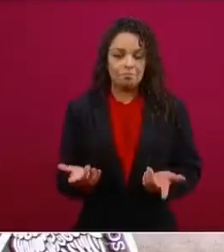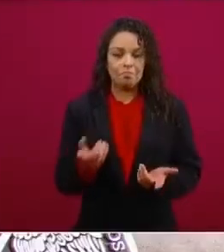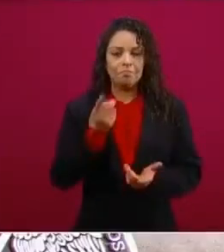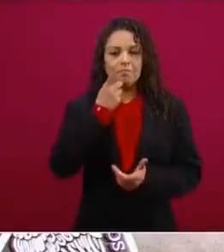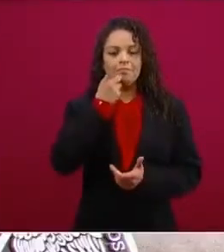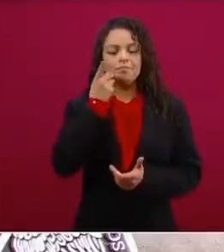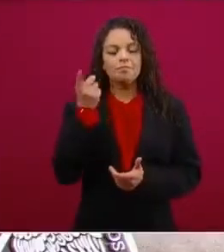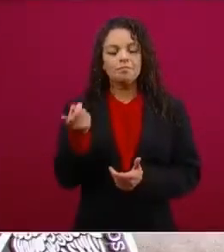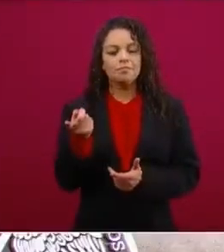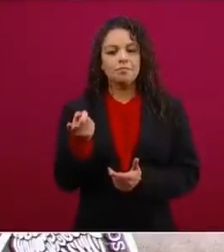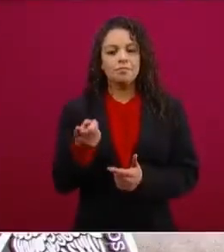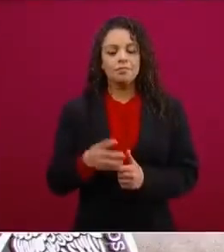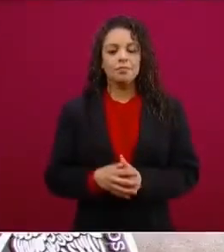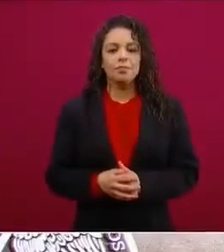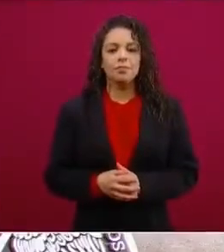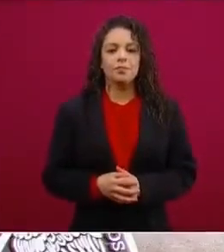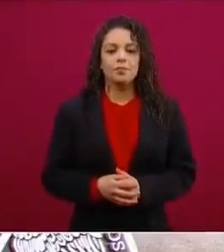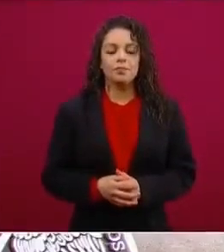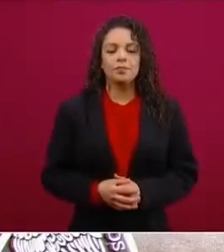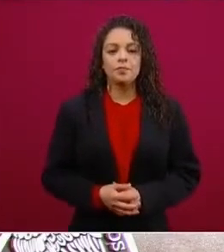que